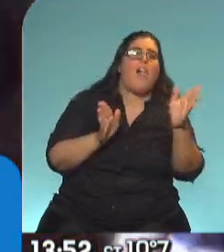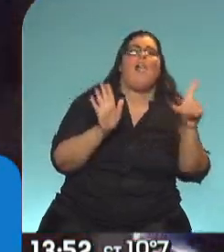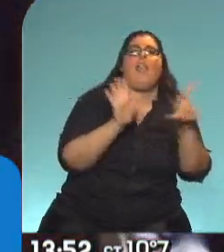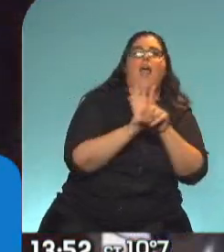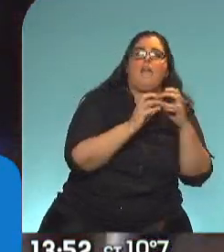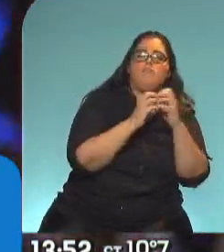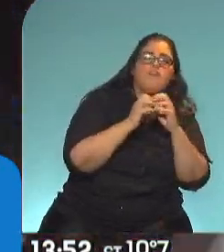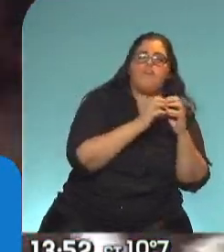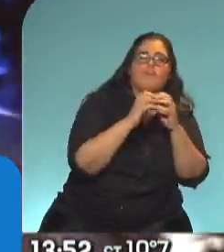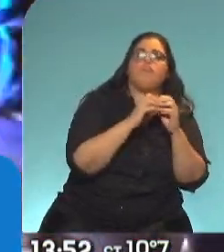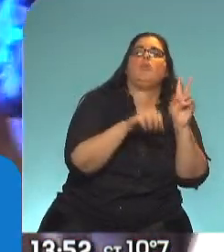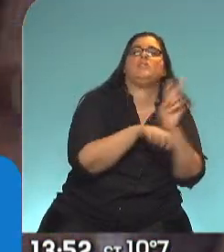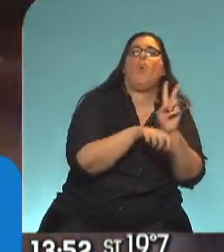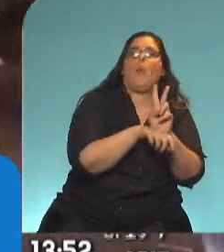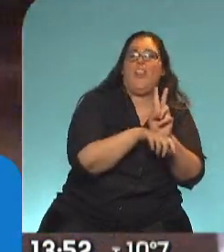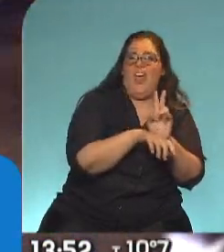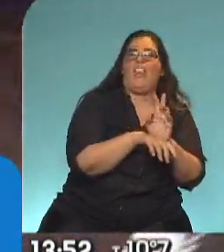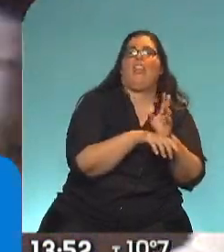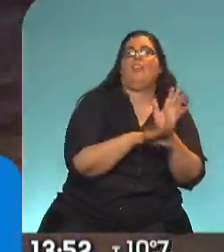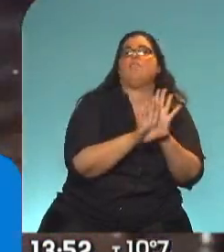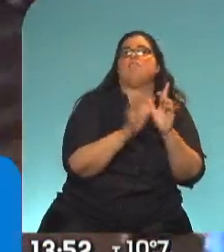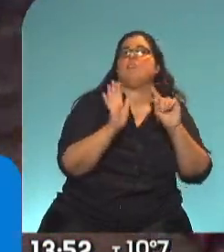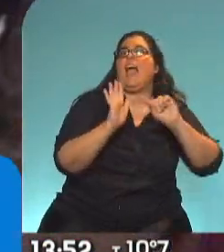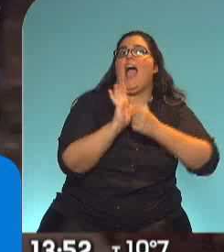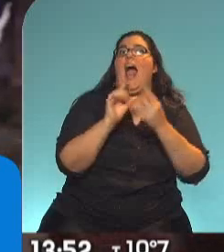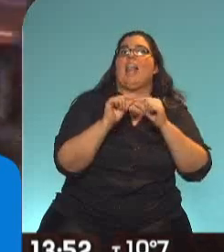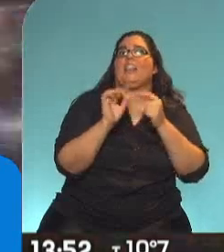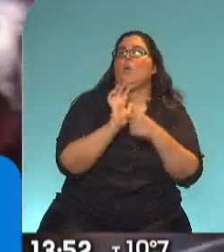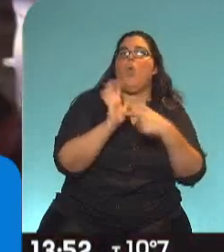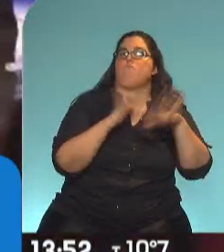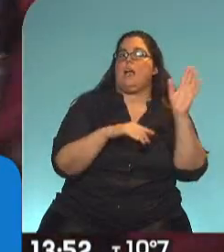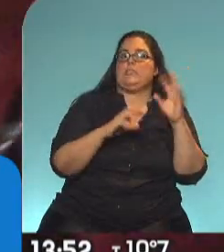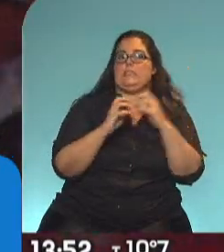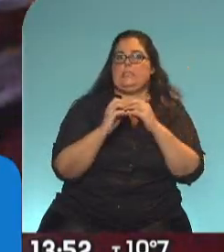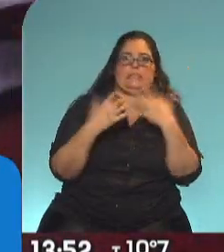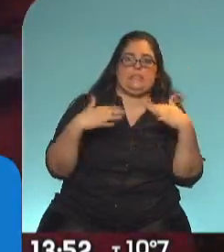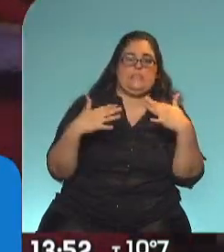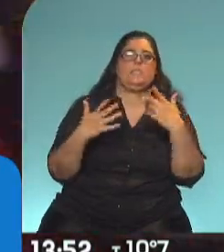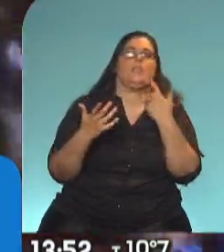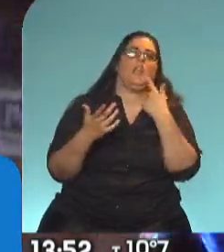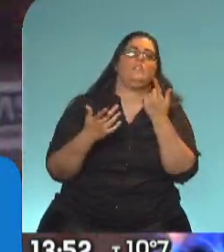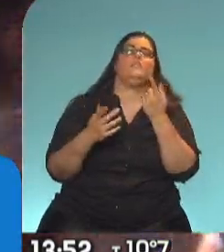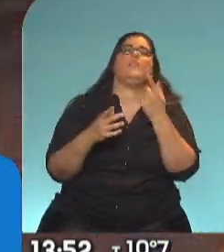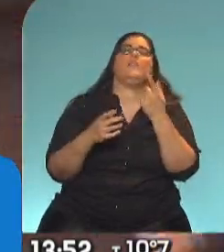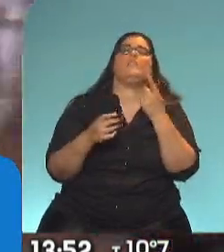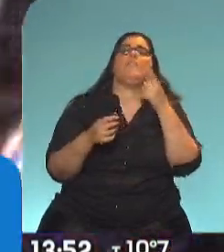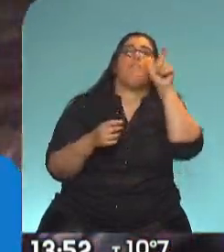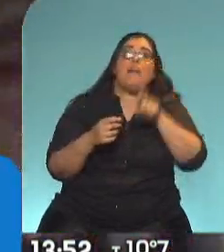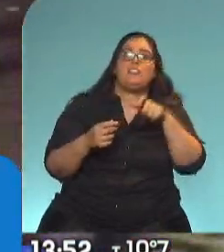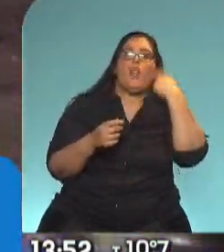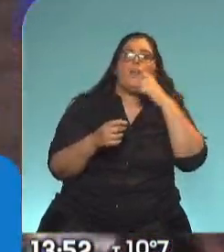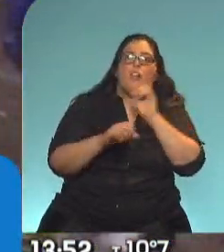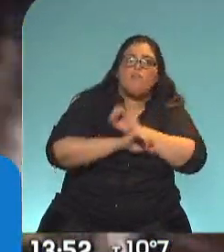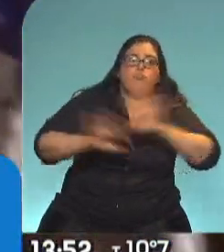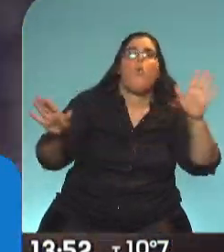esta ley de seguridad cuyo artículo más polémico es el que plantea sancionar esta difusión de las imágenes de